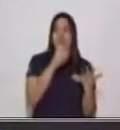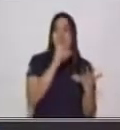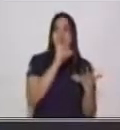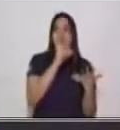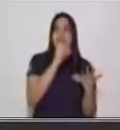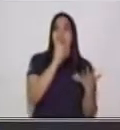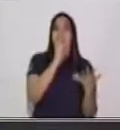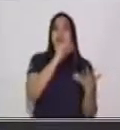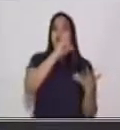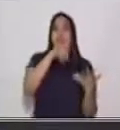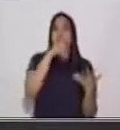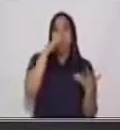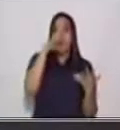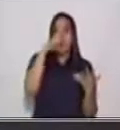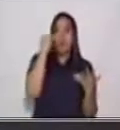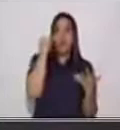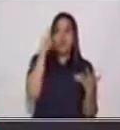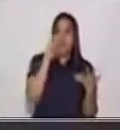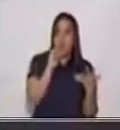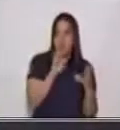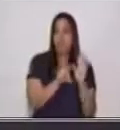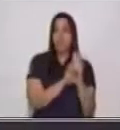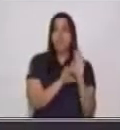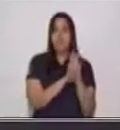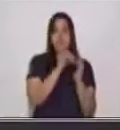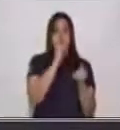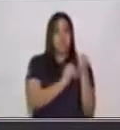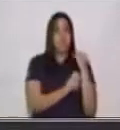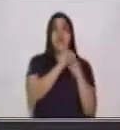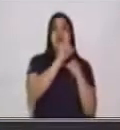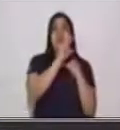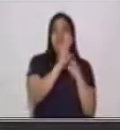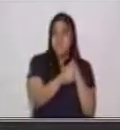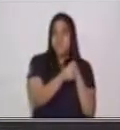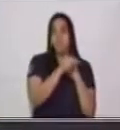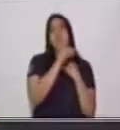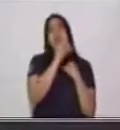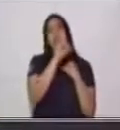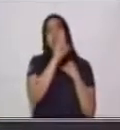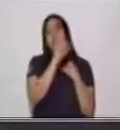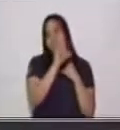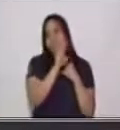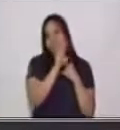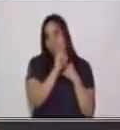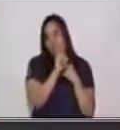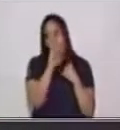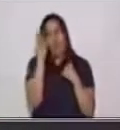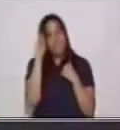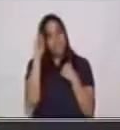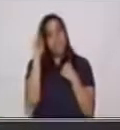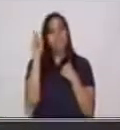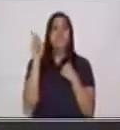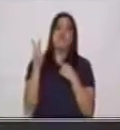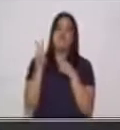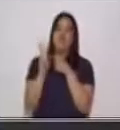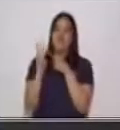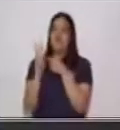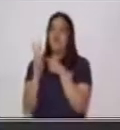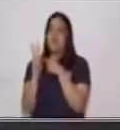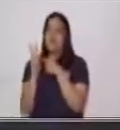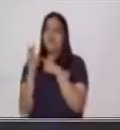termina, termina con las letras IVA, o la parte IVA, va con V. Entonces